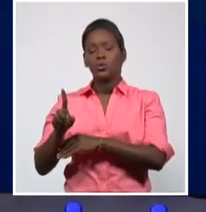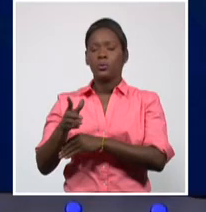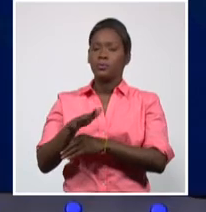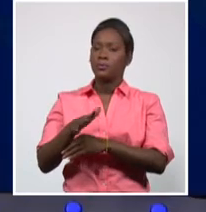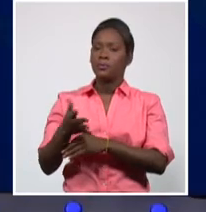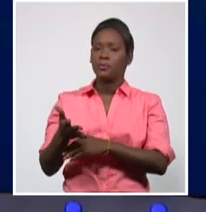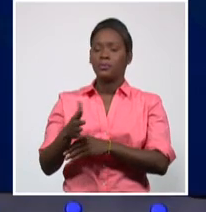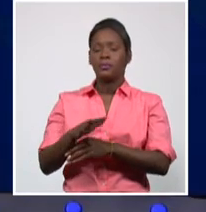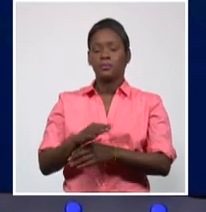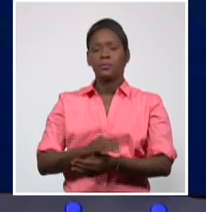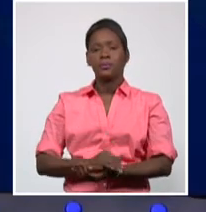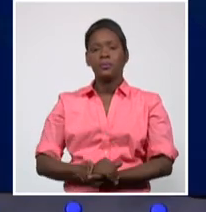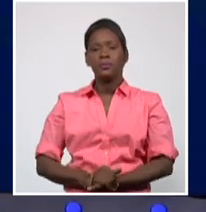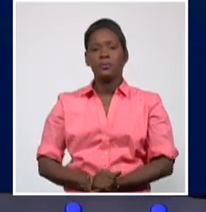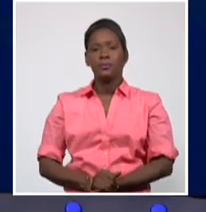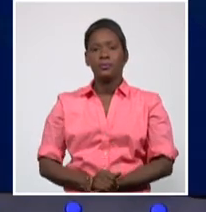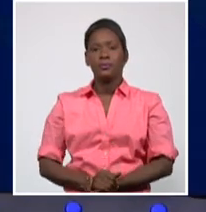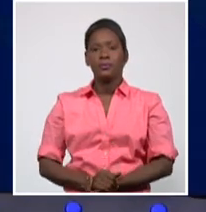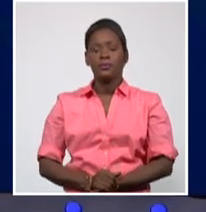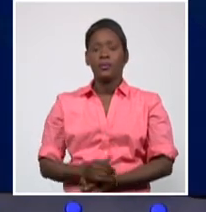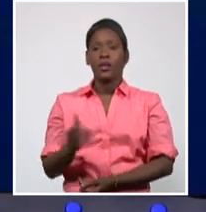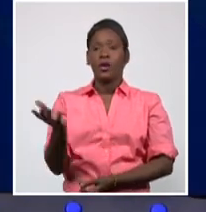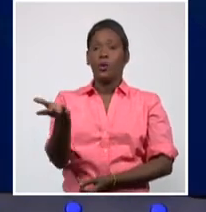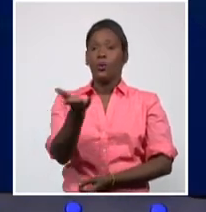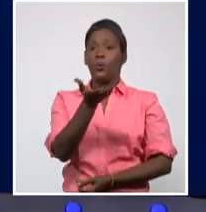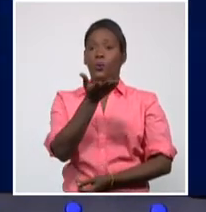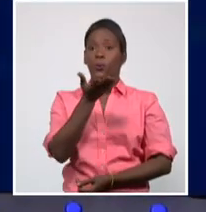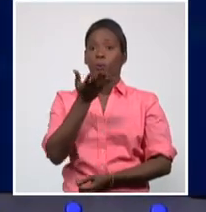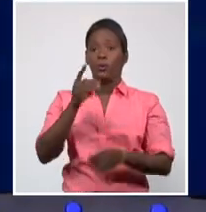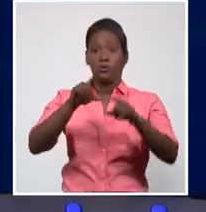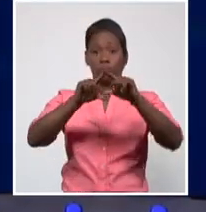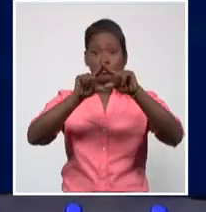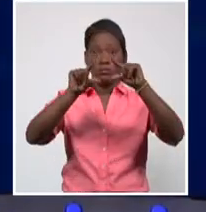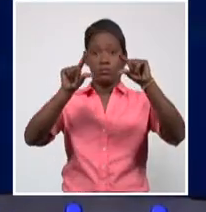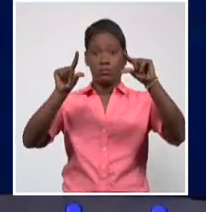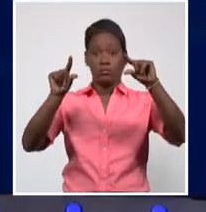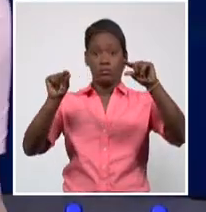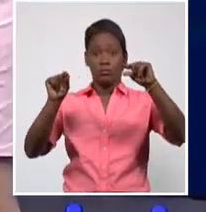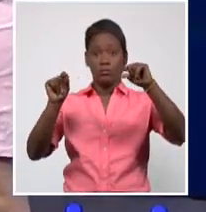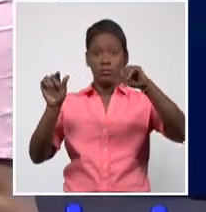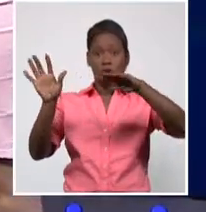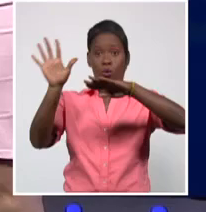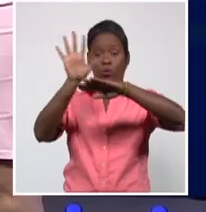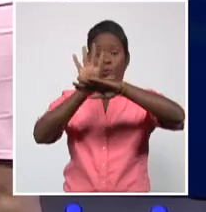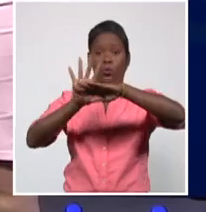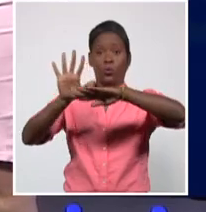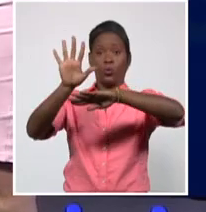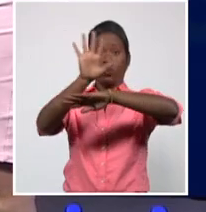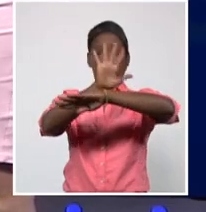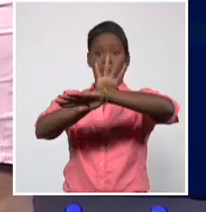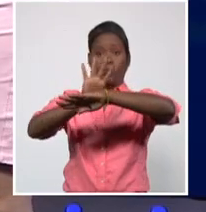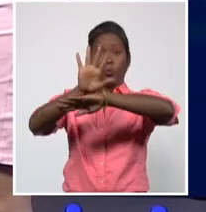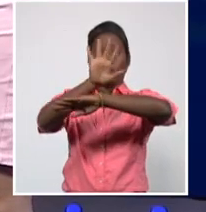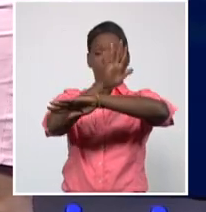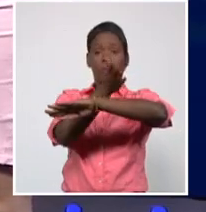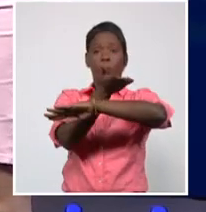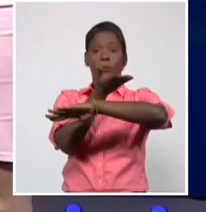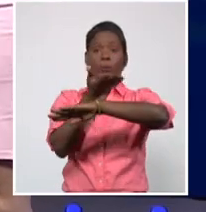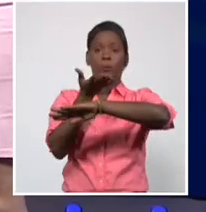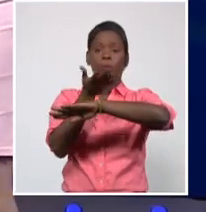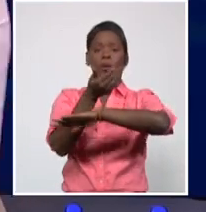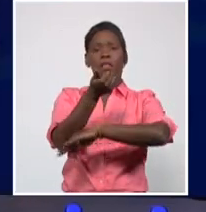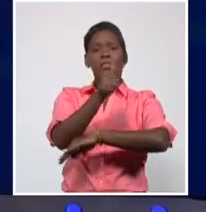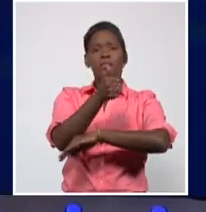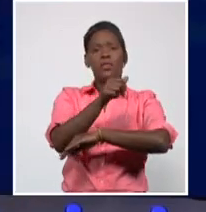porción suroriental. Los vientos soplarán del sudeste al sur en el occidente de nuestro país, con velocidades entre 10